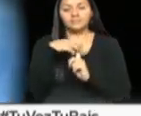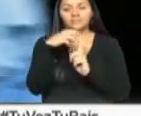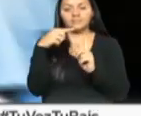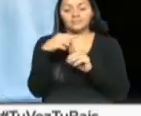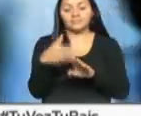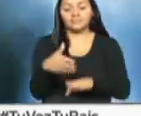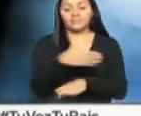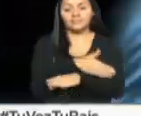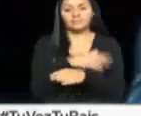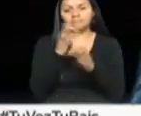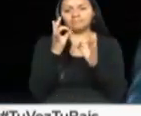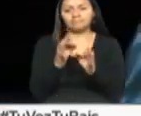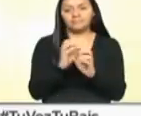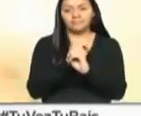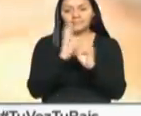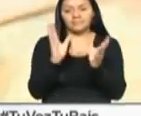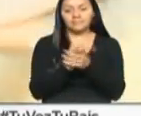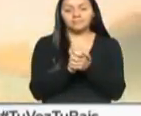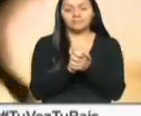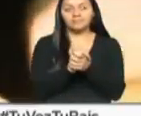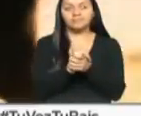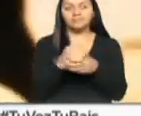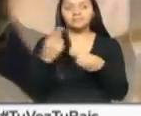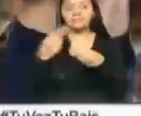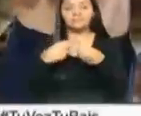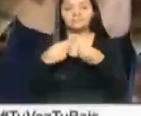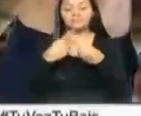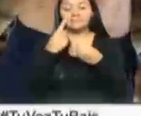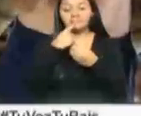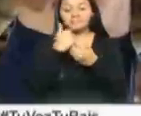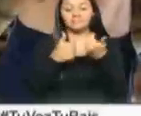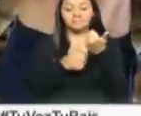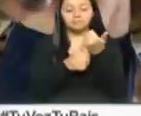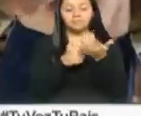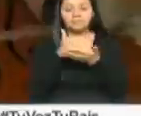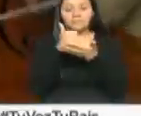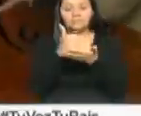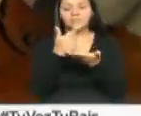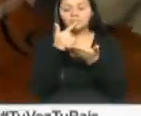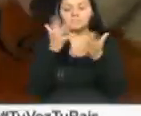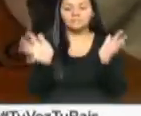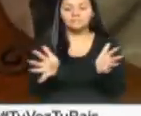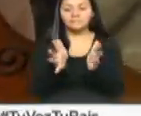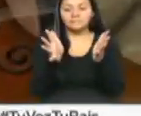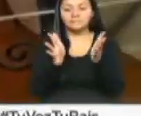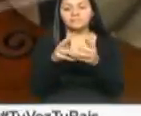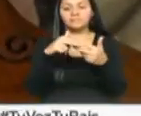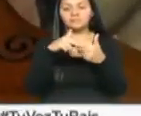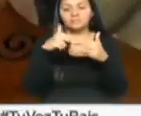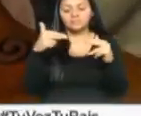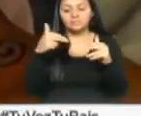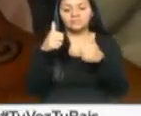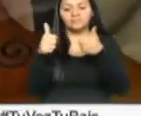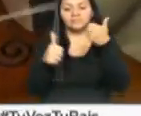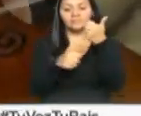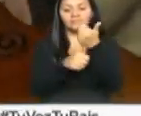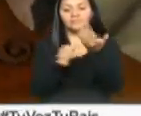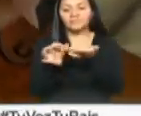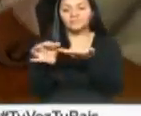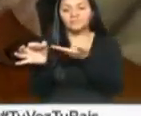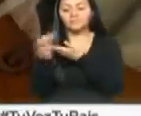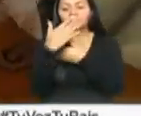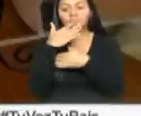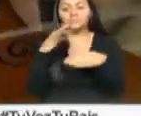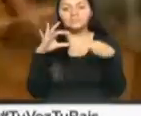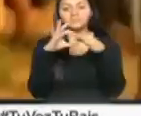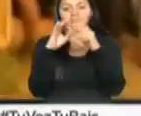ellos determinen. La asistencia apunta a promover actividades nacionales, subregionales o interregionales